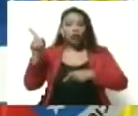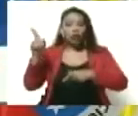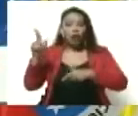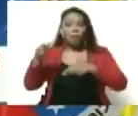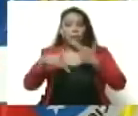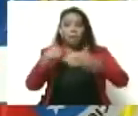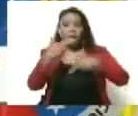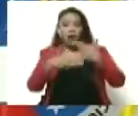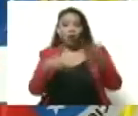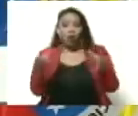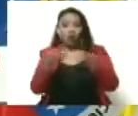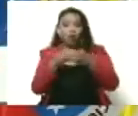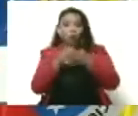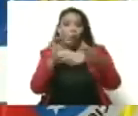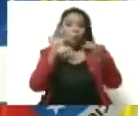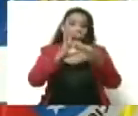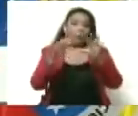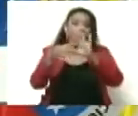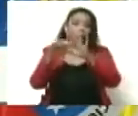todos esos grupos